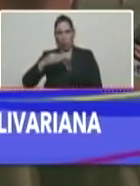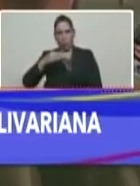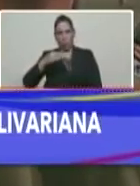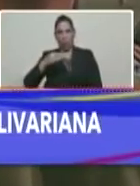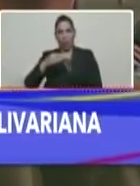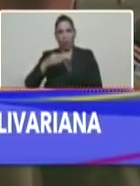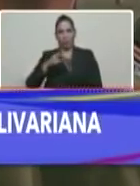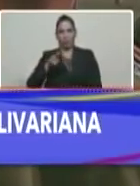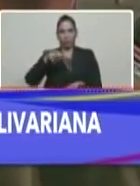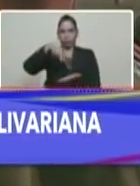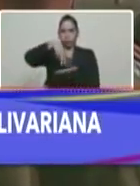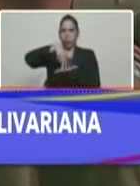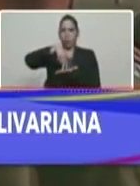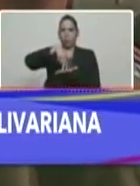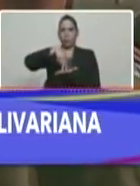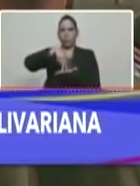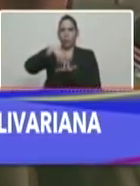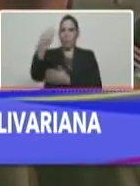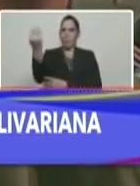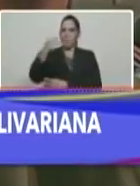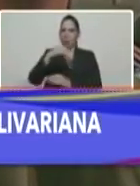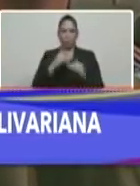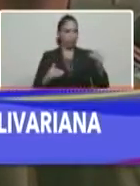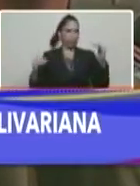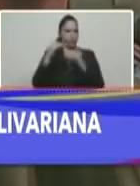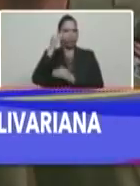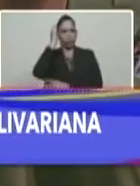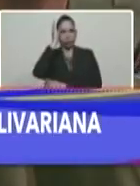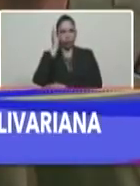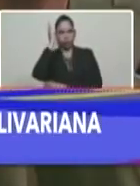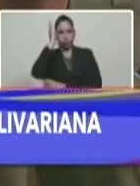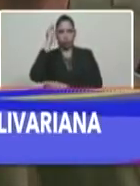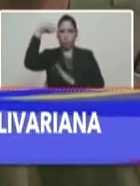levanta con más moral, con más conciencia,